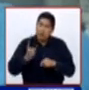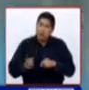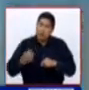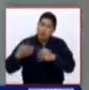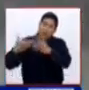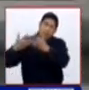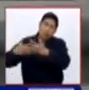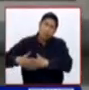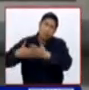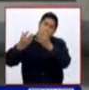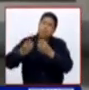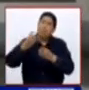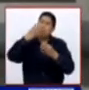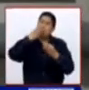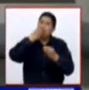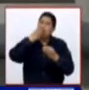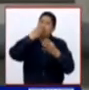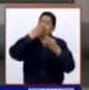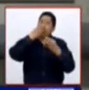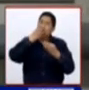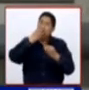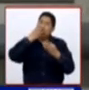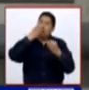ventilador mecánico.